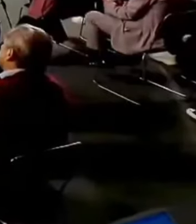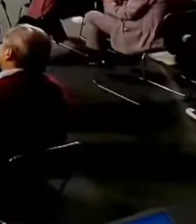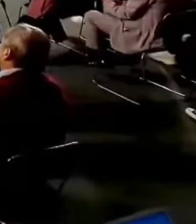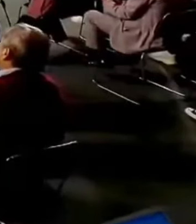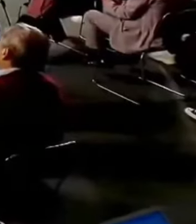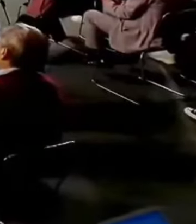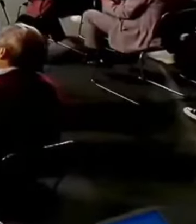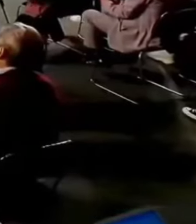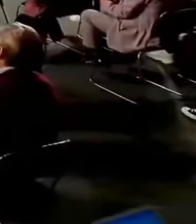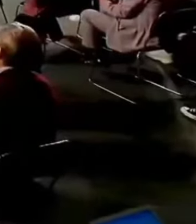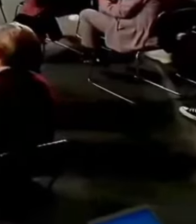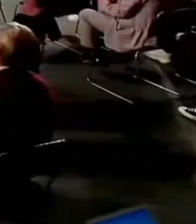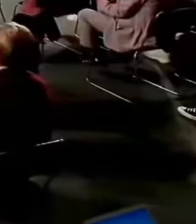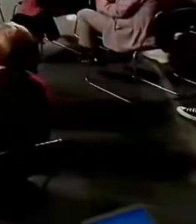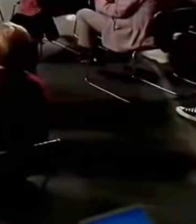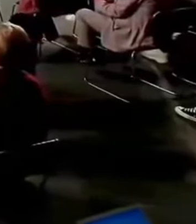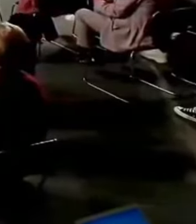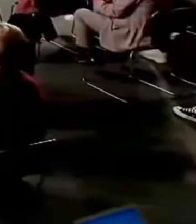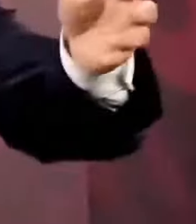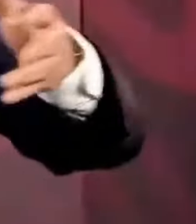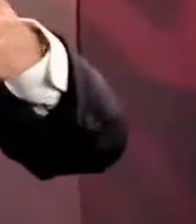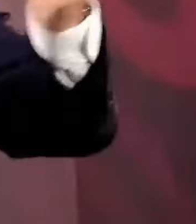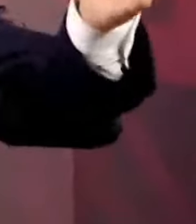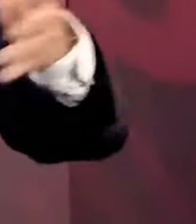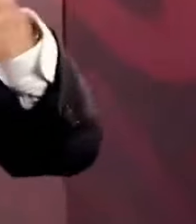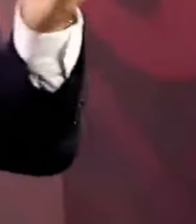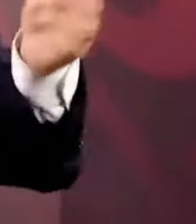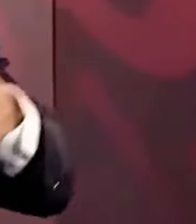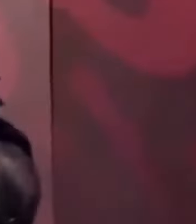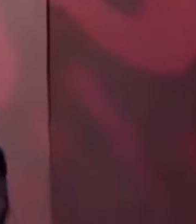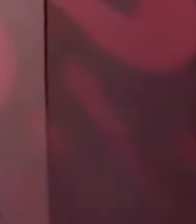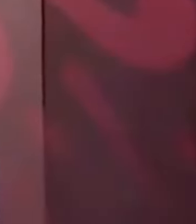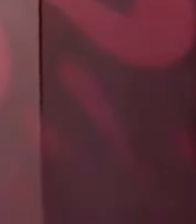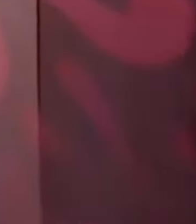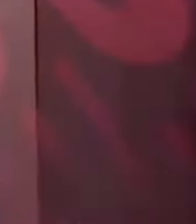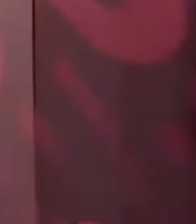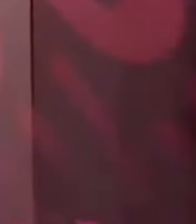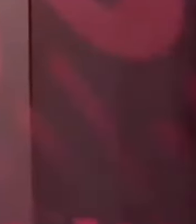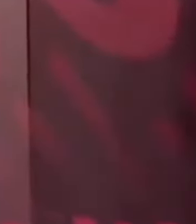por lo material. Estaban contando hace unos días